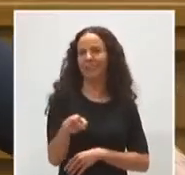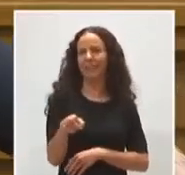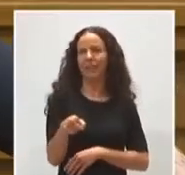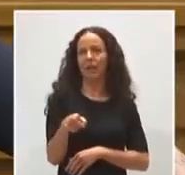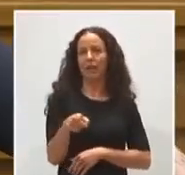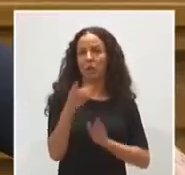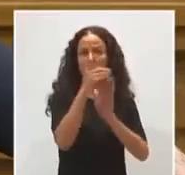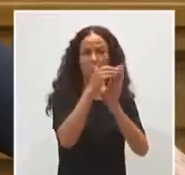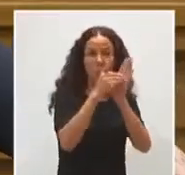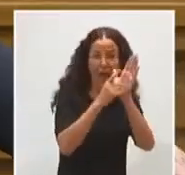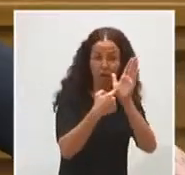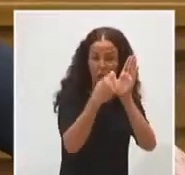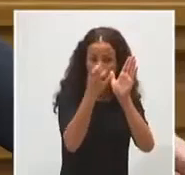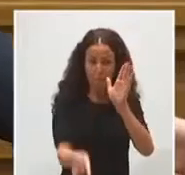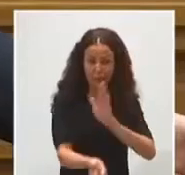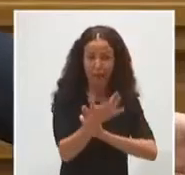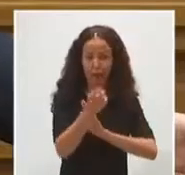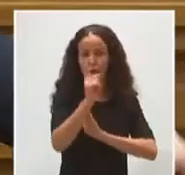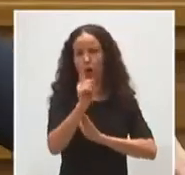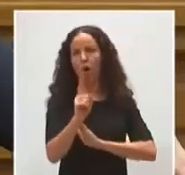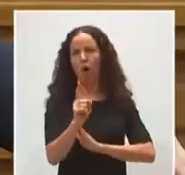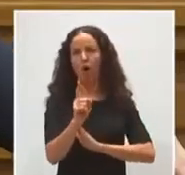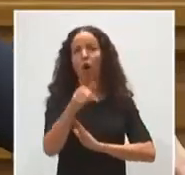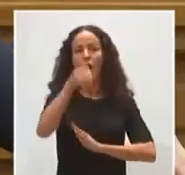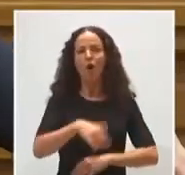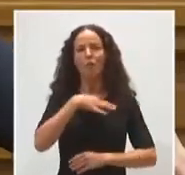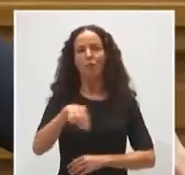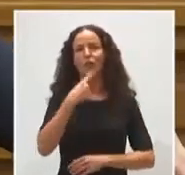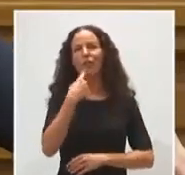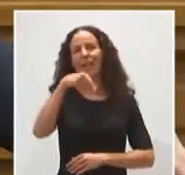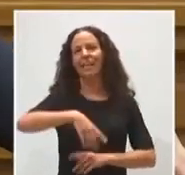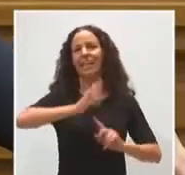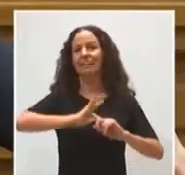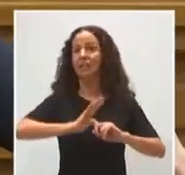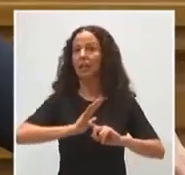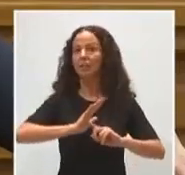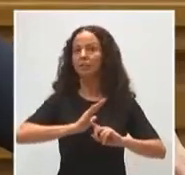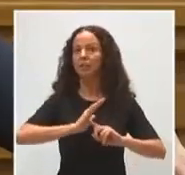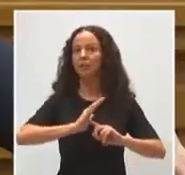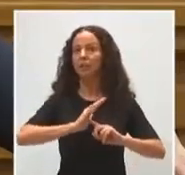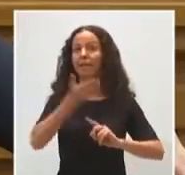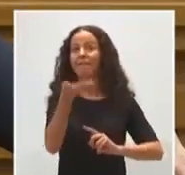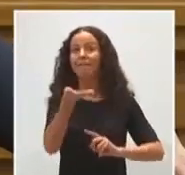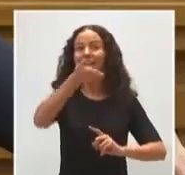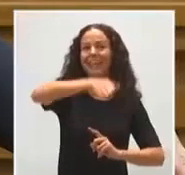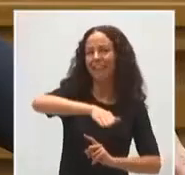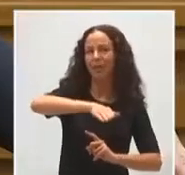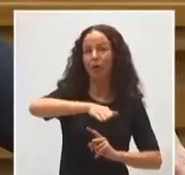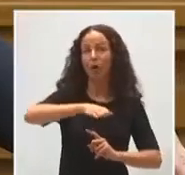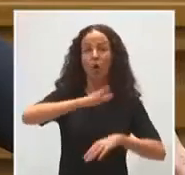ficticio ni inventado ni preparado hoy podemos decir que en castilla la mancha no hay ni un solo fallecido por el cómico